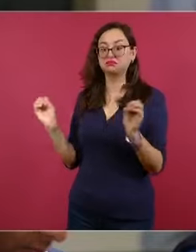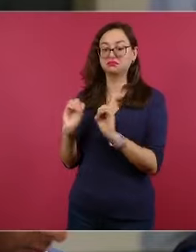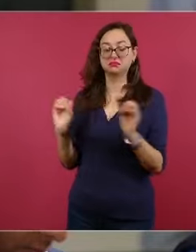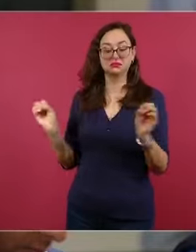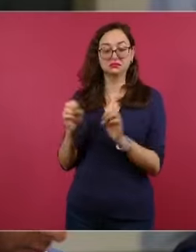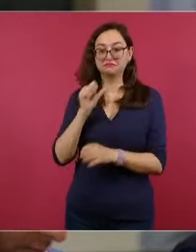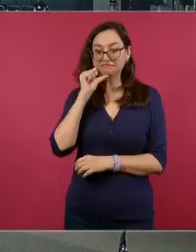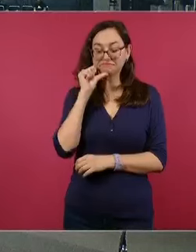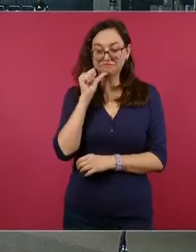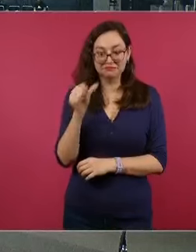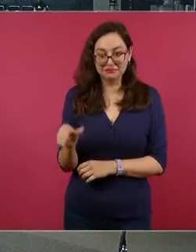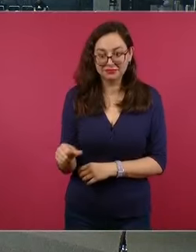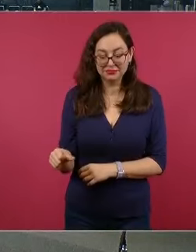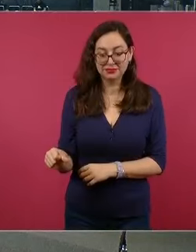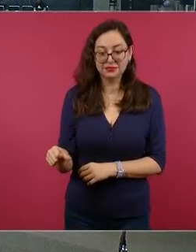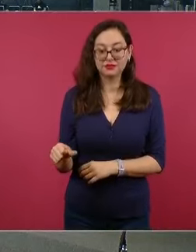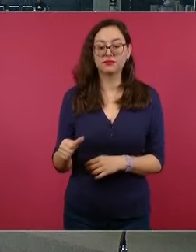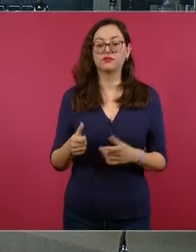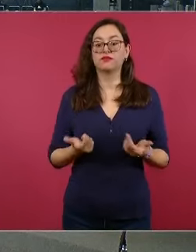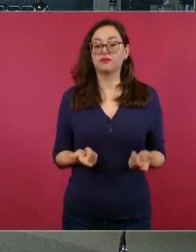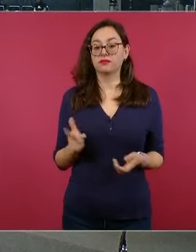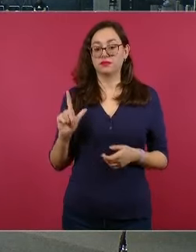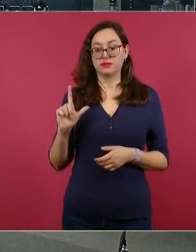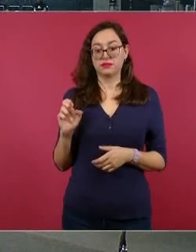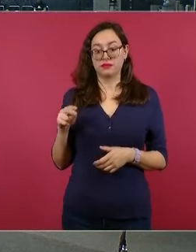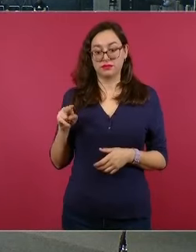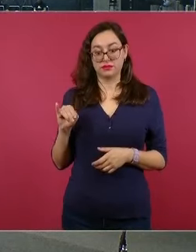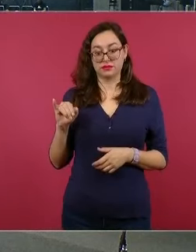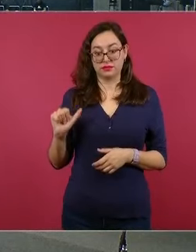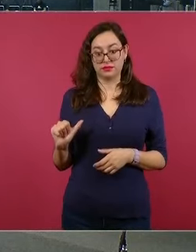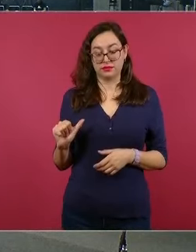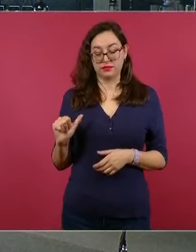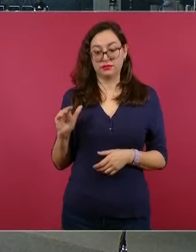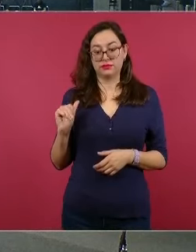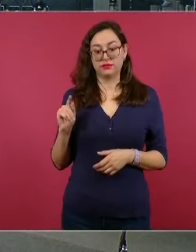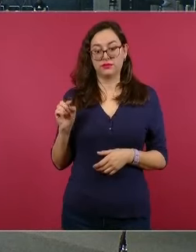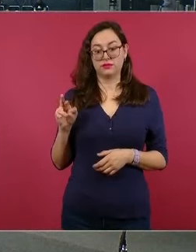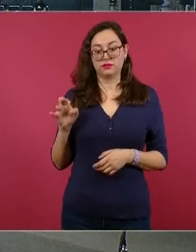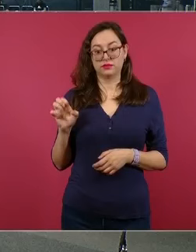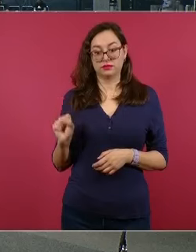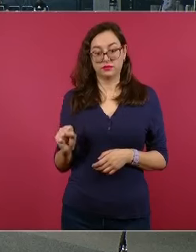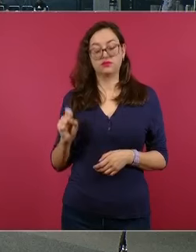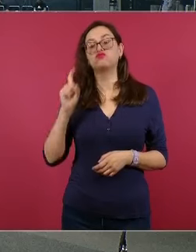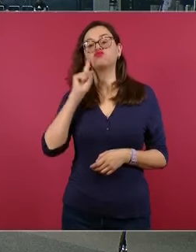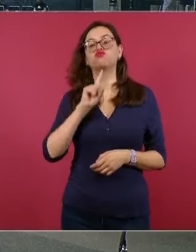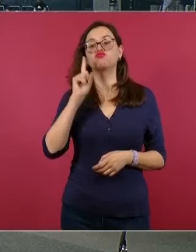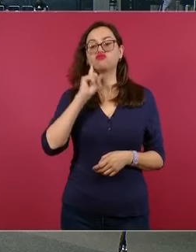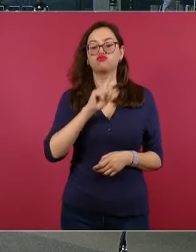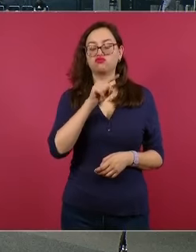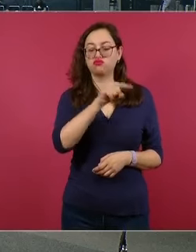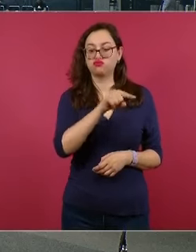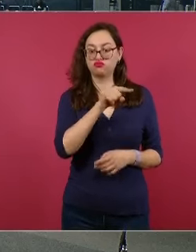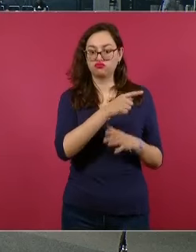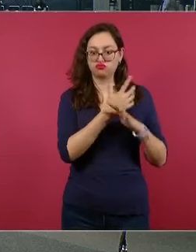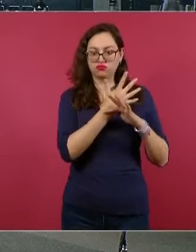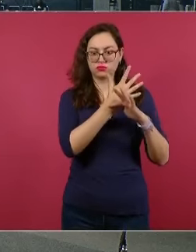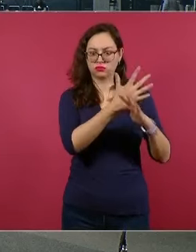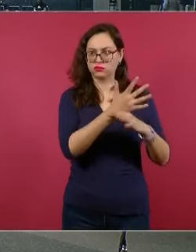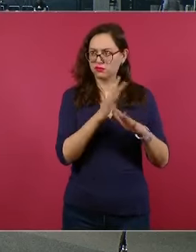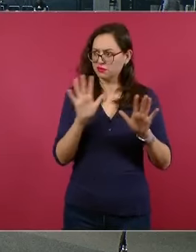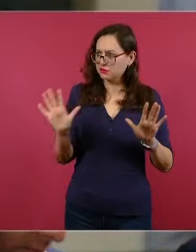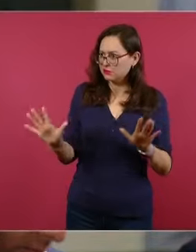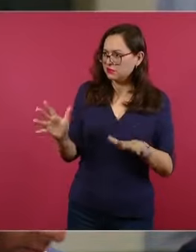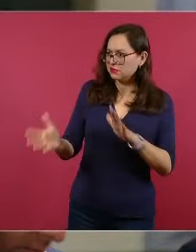incluso eh lenia batres la ministra del pueblo ha dicho que ellos tienen el derecho a que se haga esa